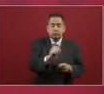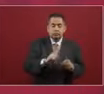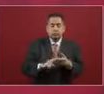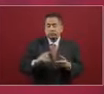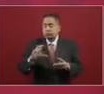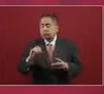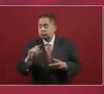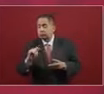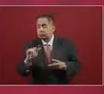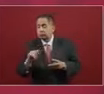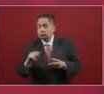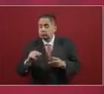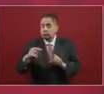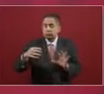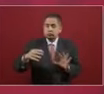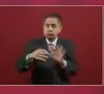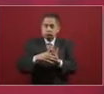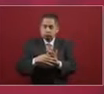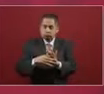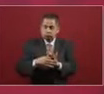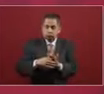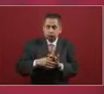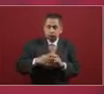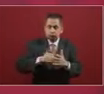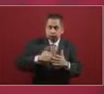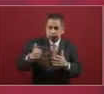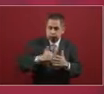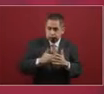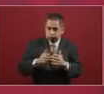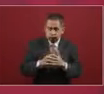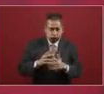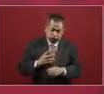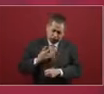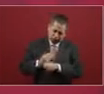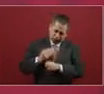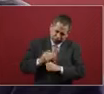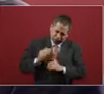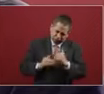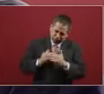el Pacífico con el Atlántico, la construcción